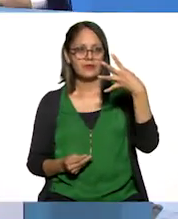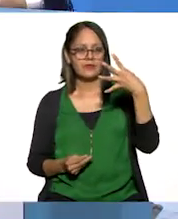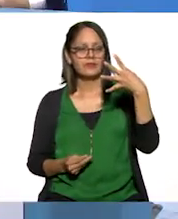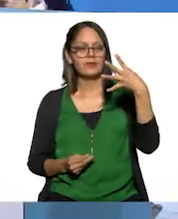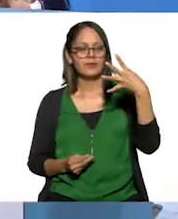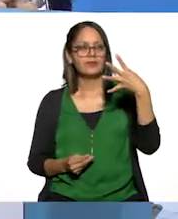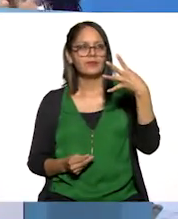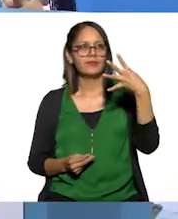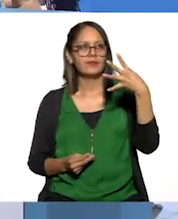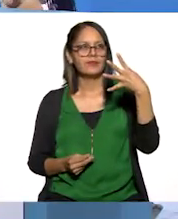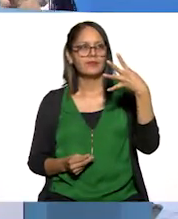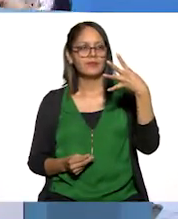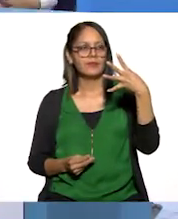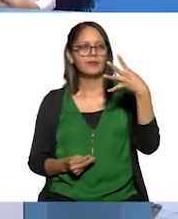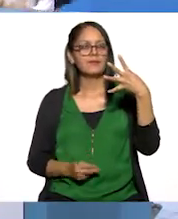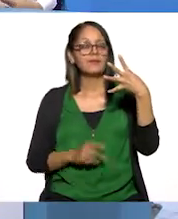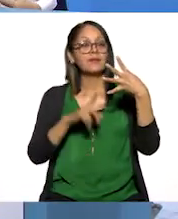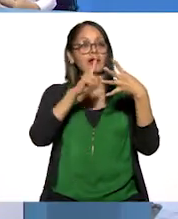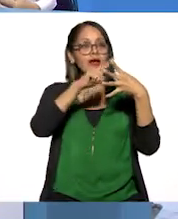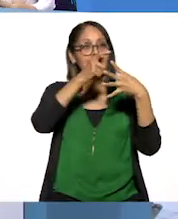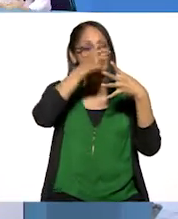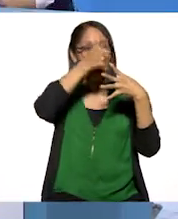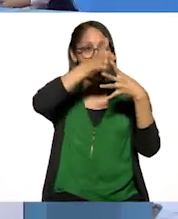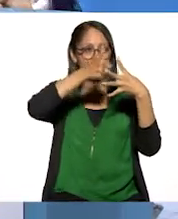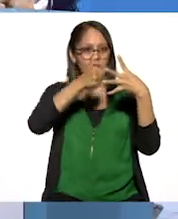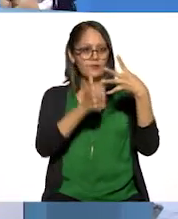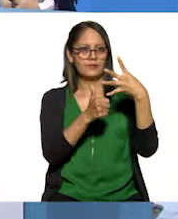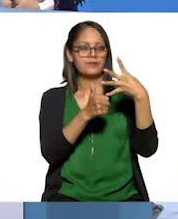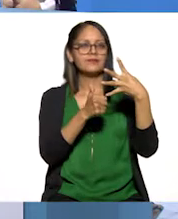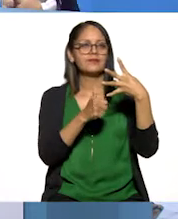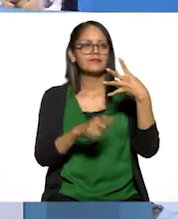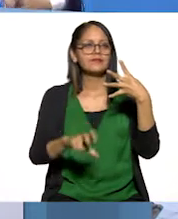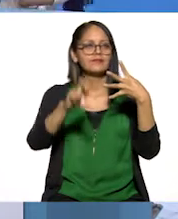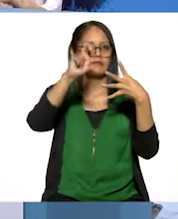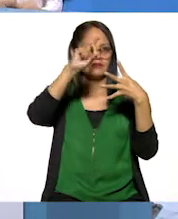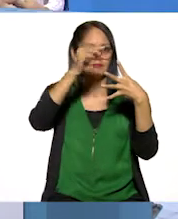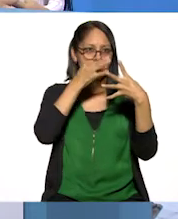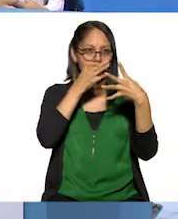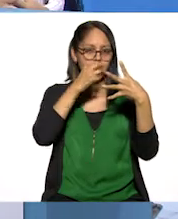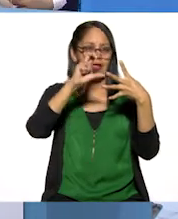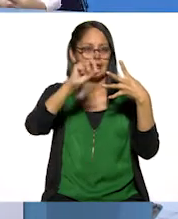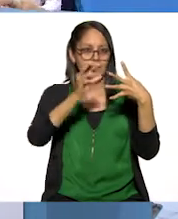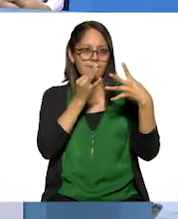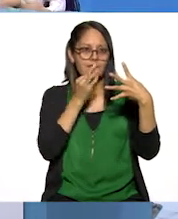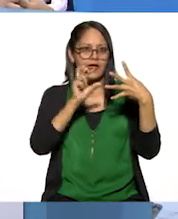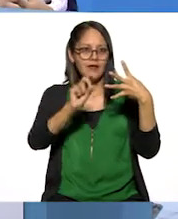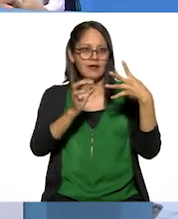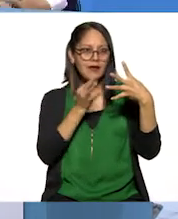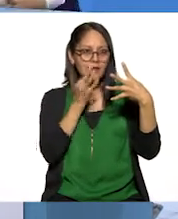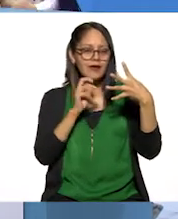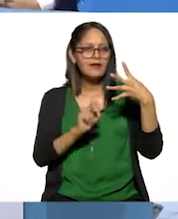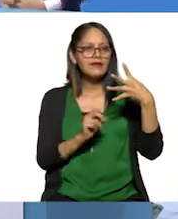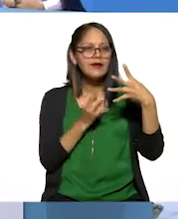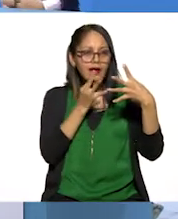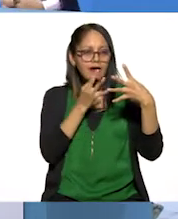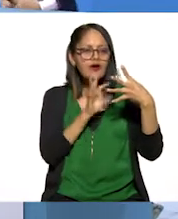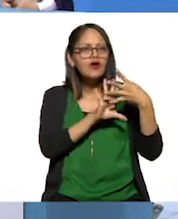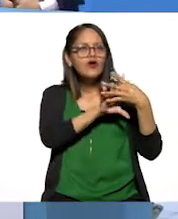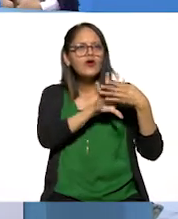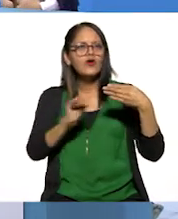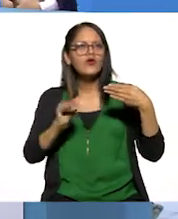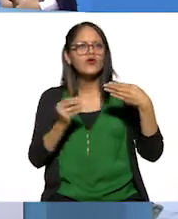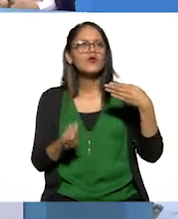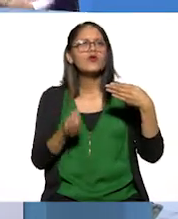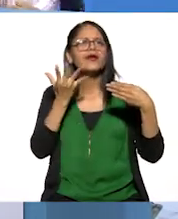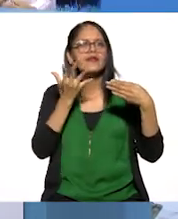semana. Cuatro clases. Y cada clase de matemáticas dura media hora o 30 minutos, ¿cuánto es